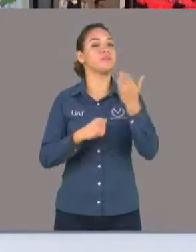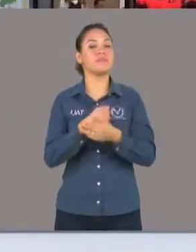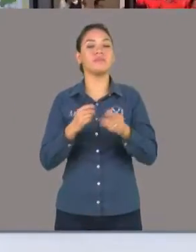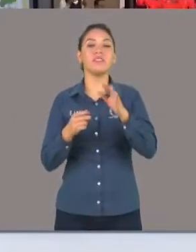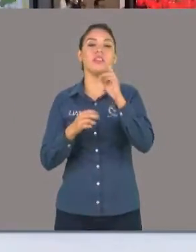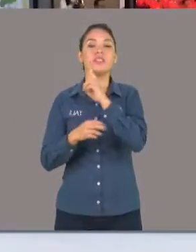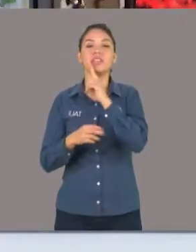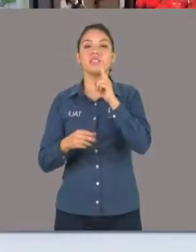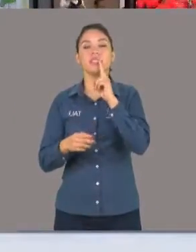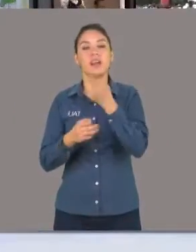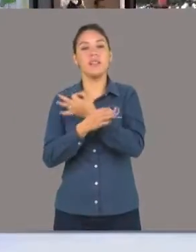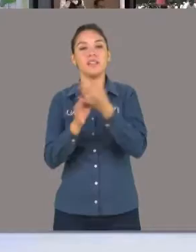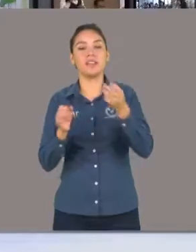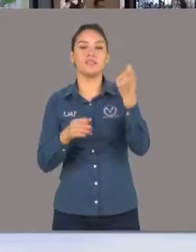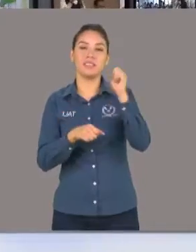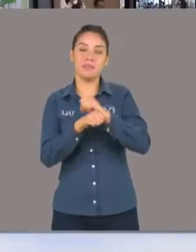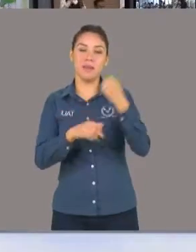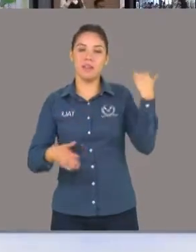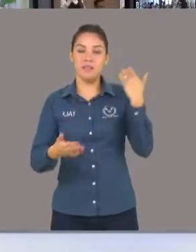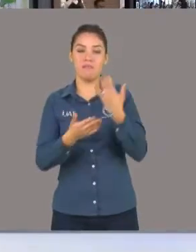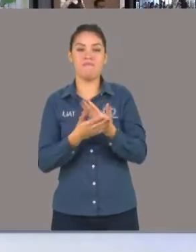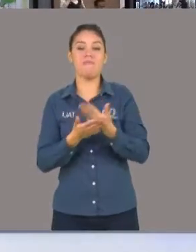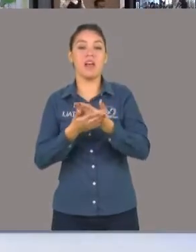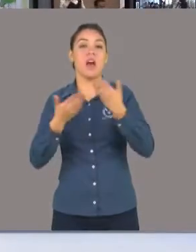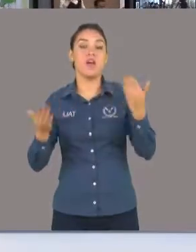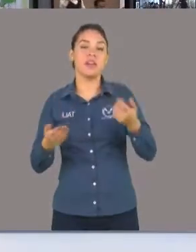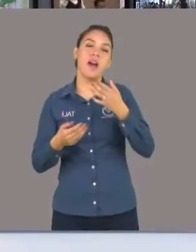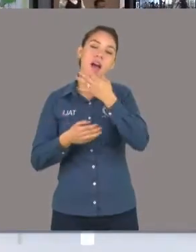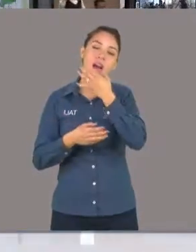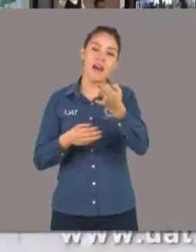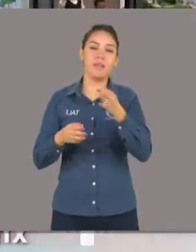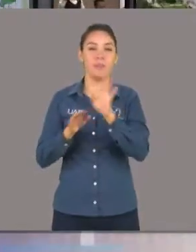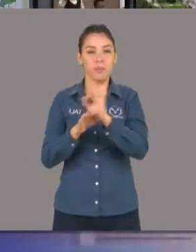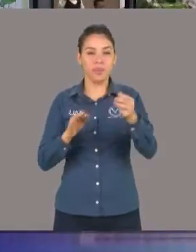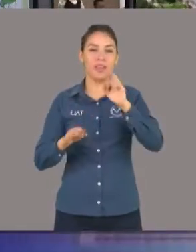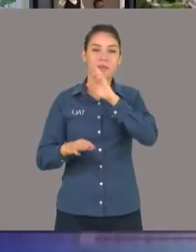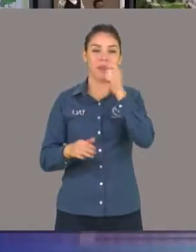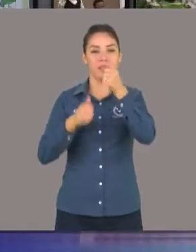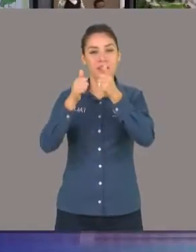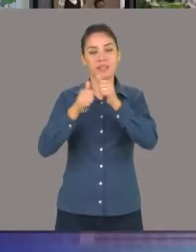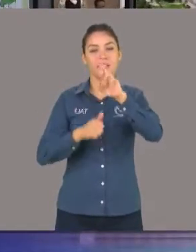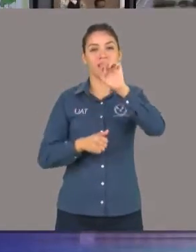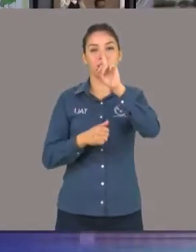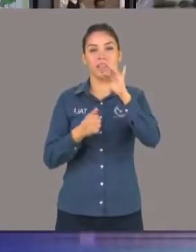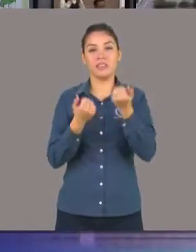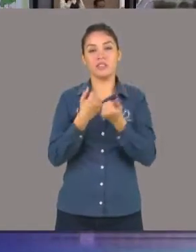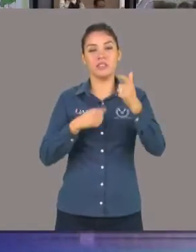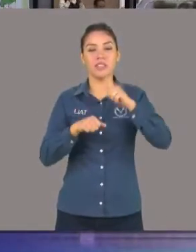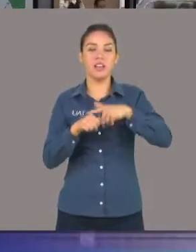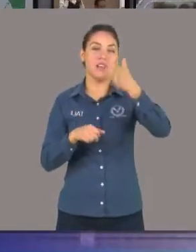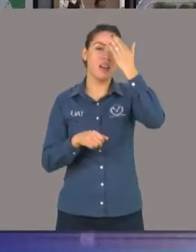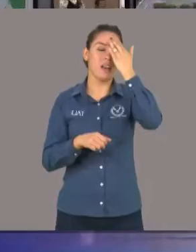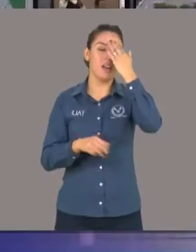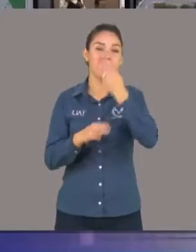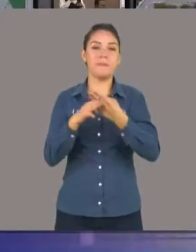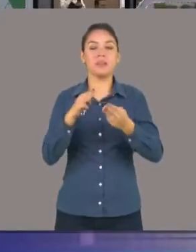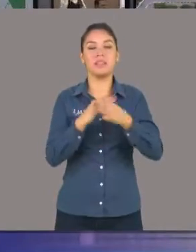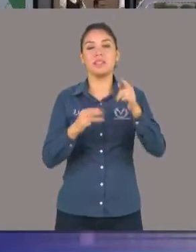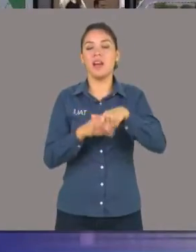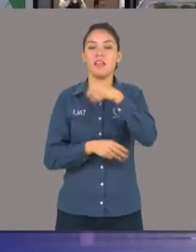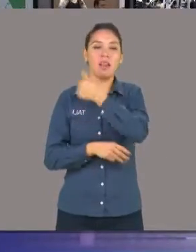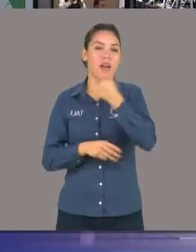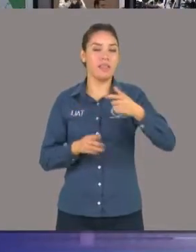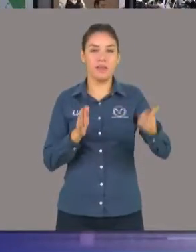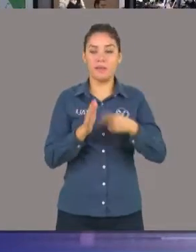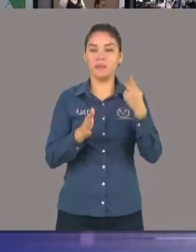Hasta aquí concluimos con las noticias de esta semana, pero antes de irnos le reiteramos la invitación a que se una a nuestras redes sociales y conozca el material que